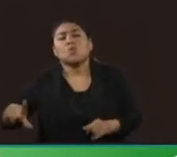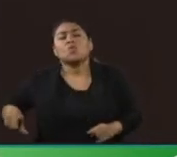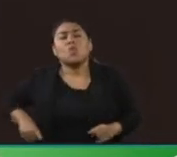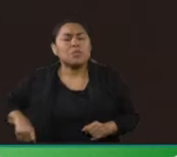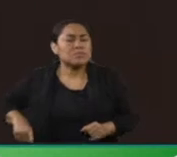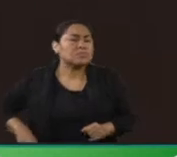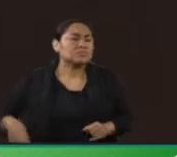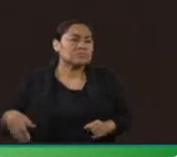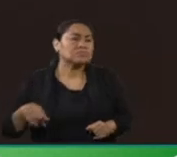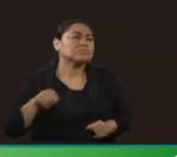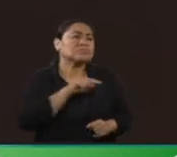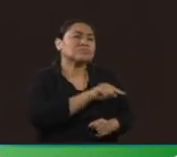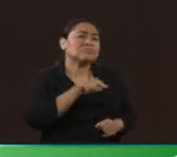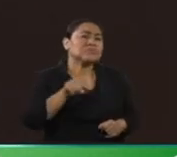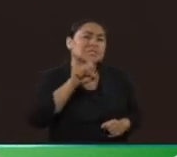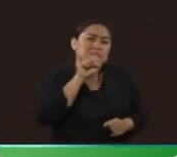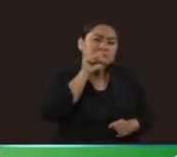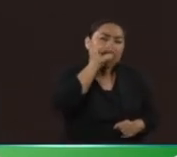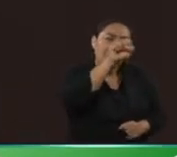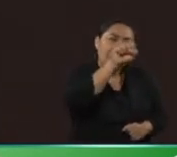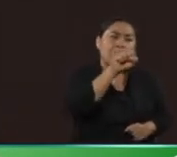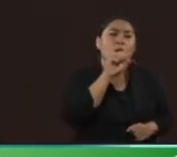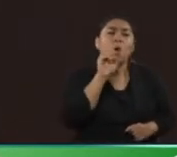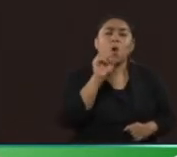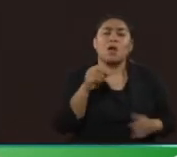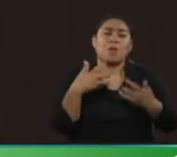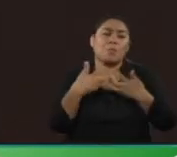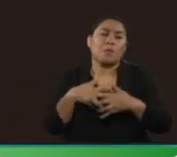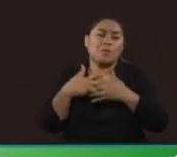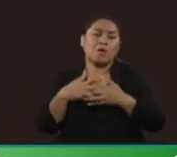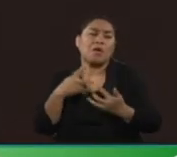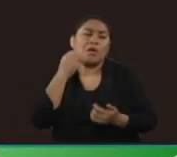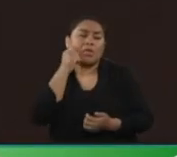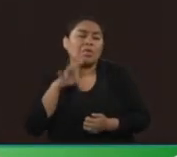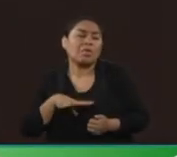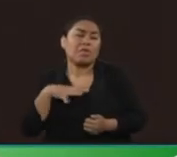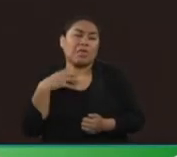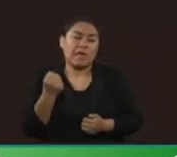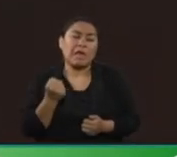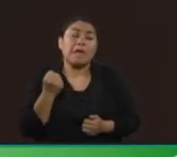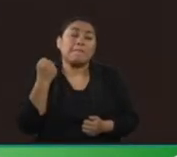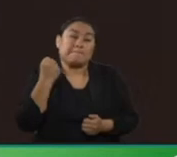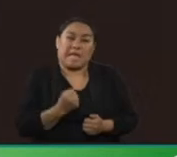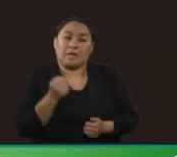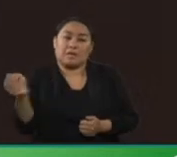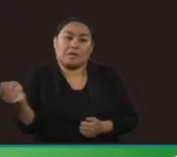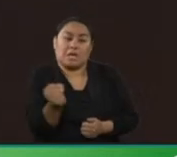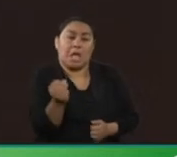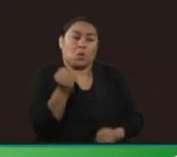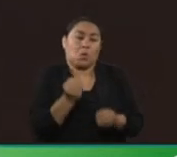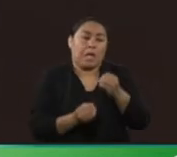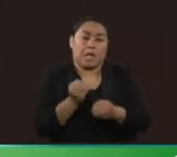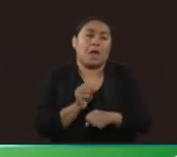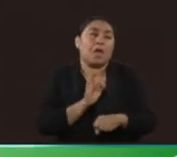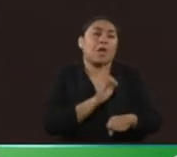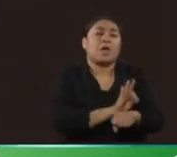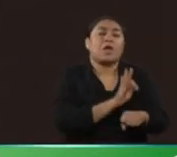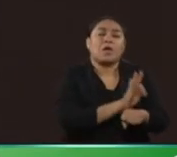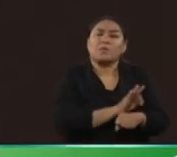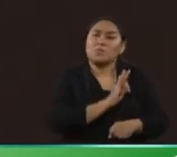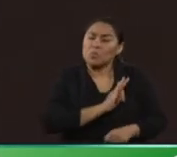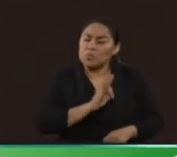sindicatos Charros o de empresas sin escrúpulos para imponer jueces laborales e influir en las